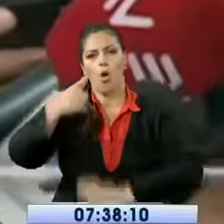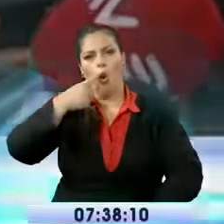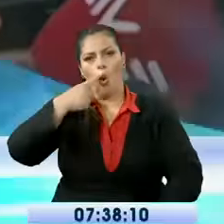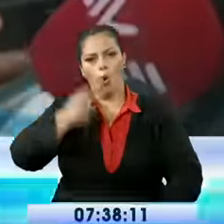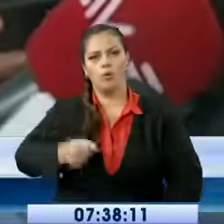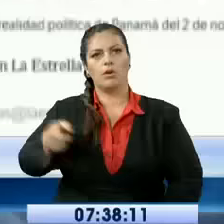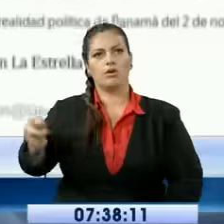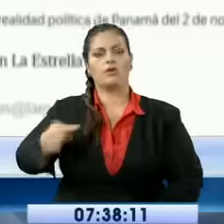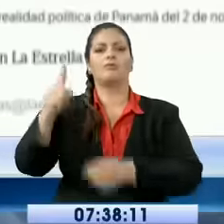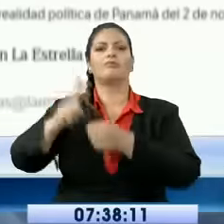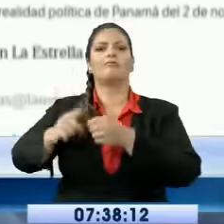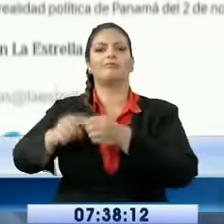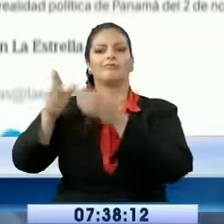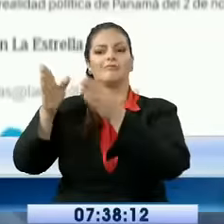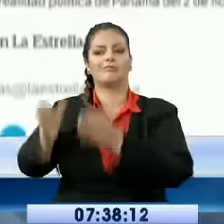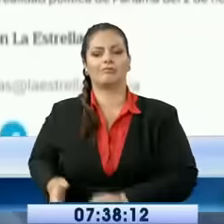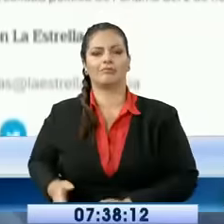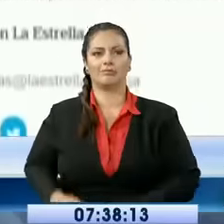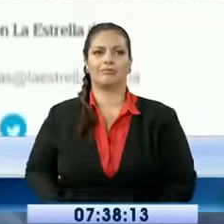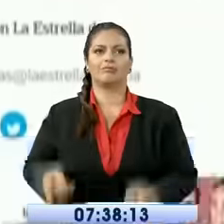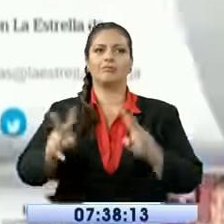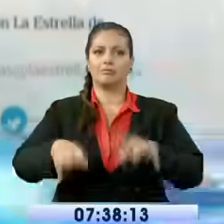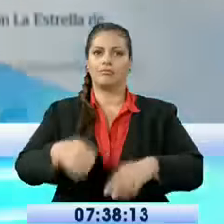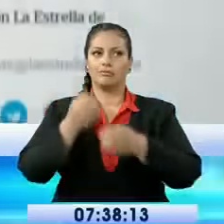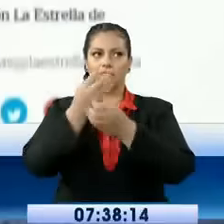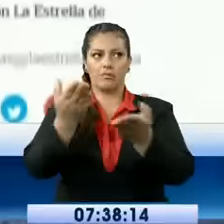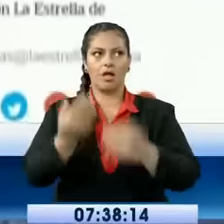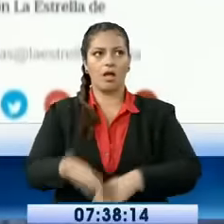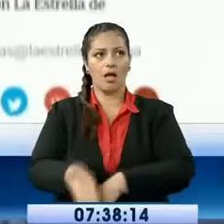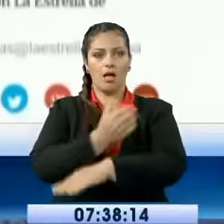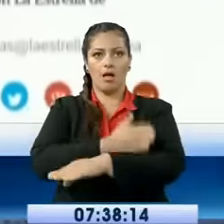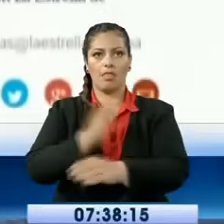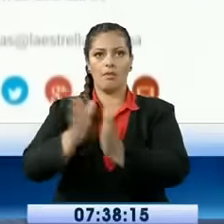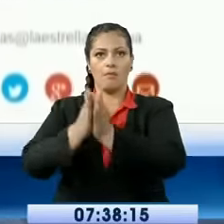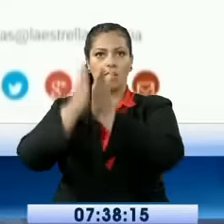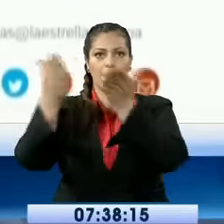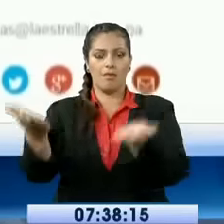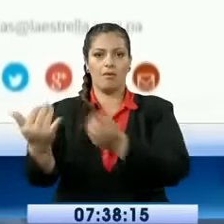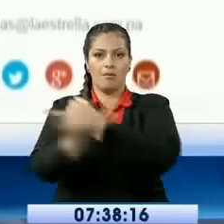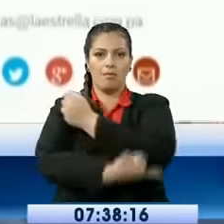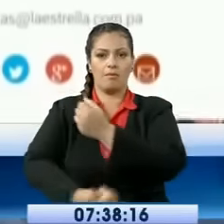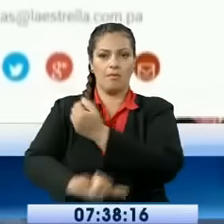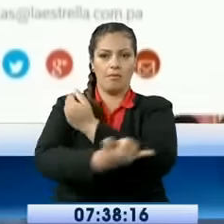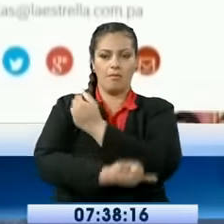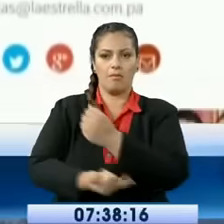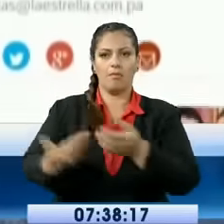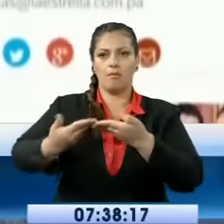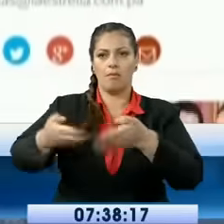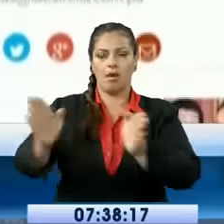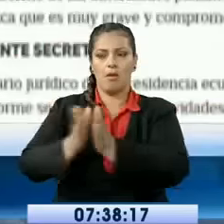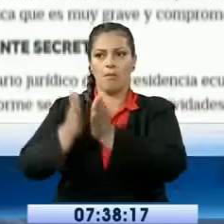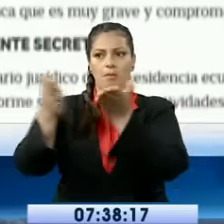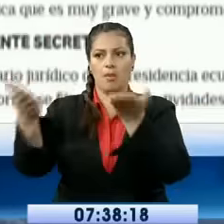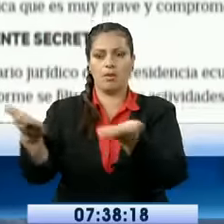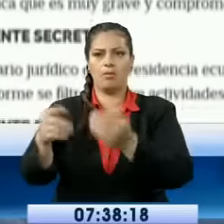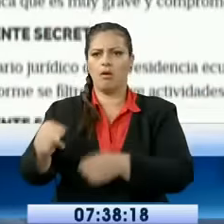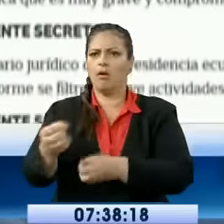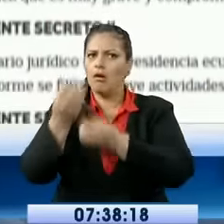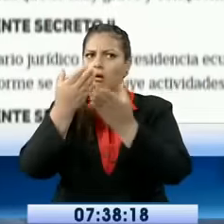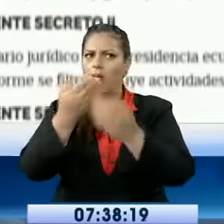mucho respeto. También hizo hincapié a las últimas publicaciones de un rotativo panameño que involucra al vicepresidente Jorge Glass